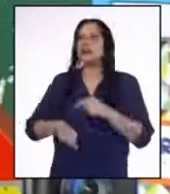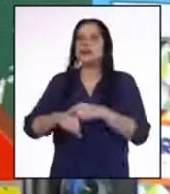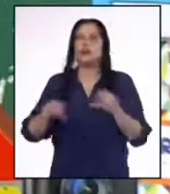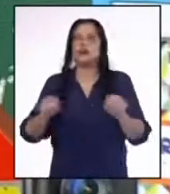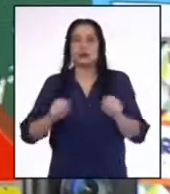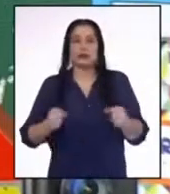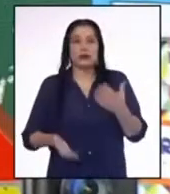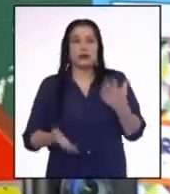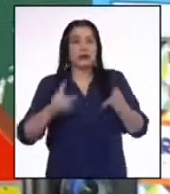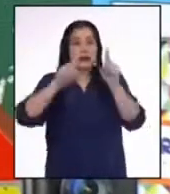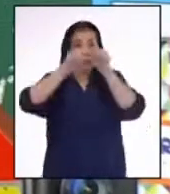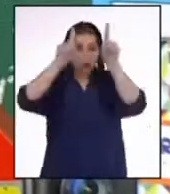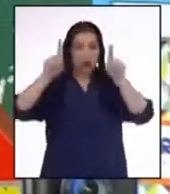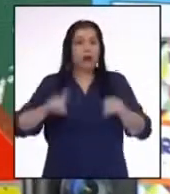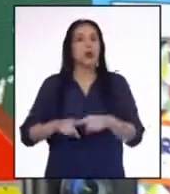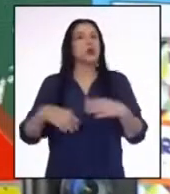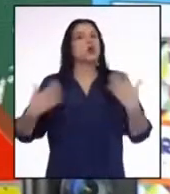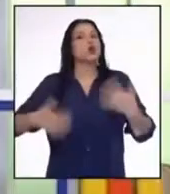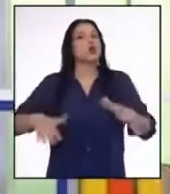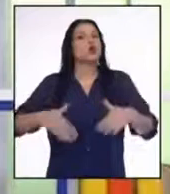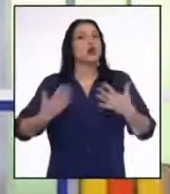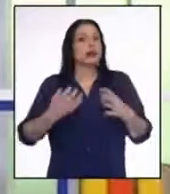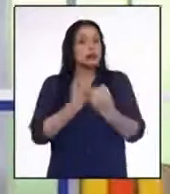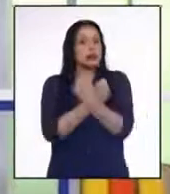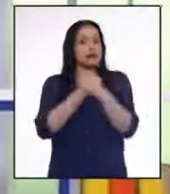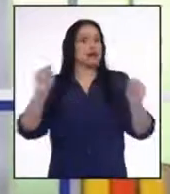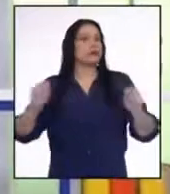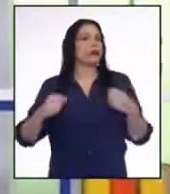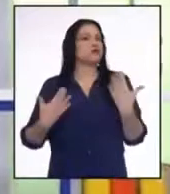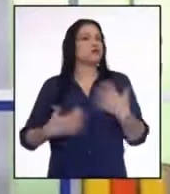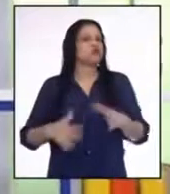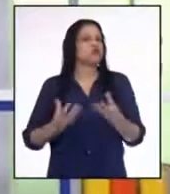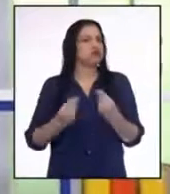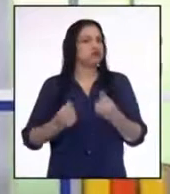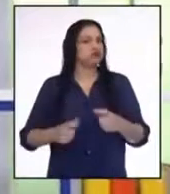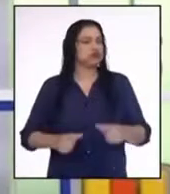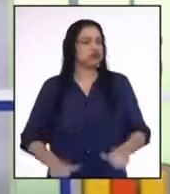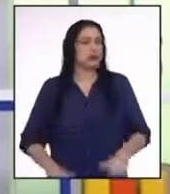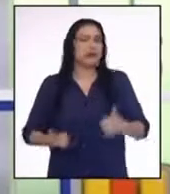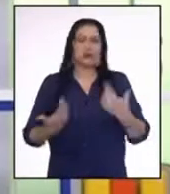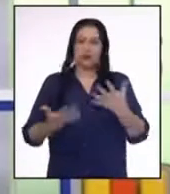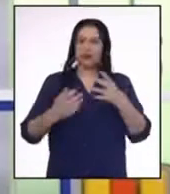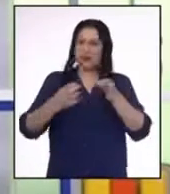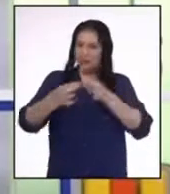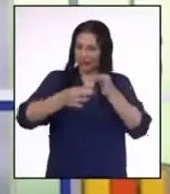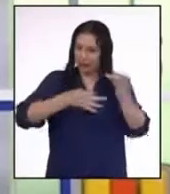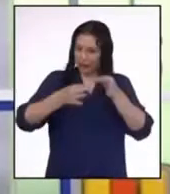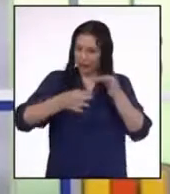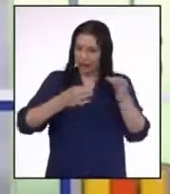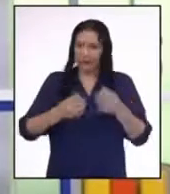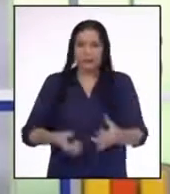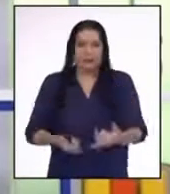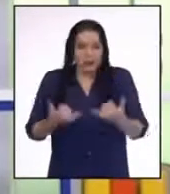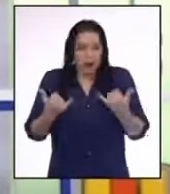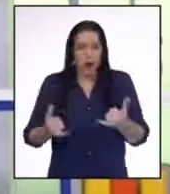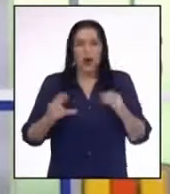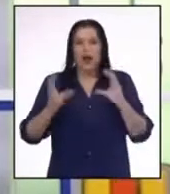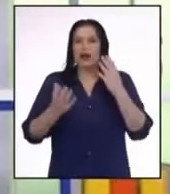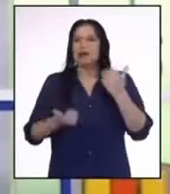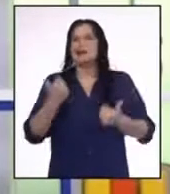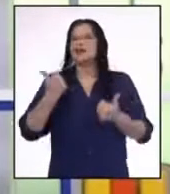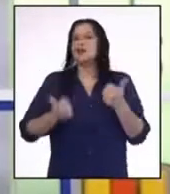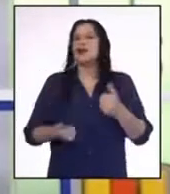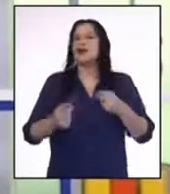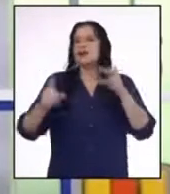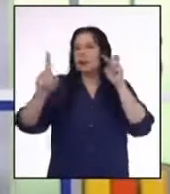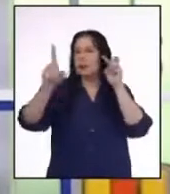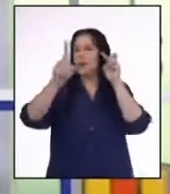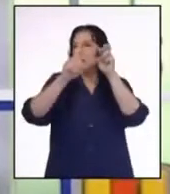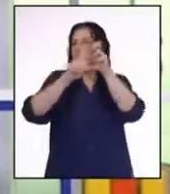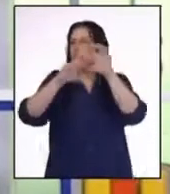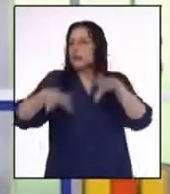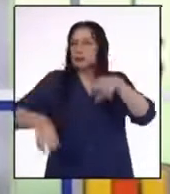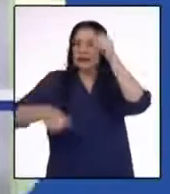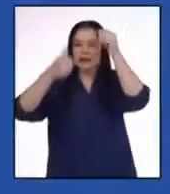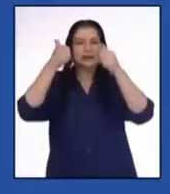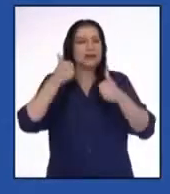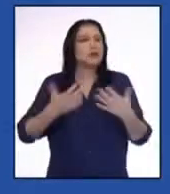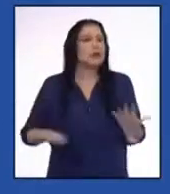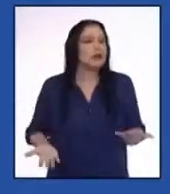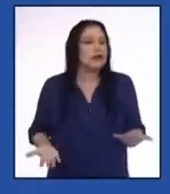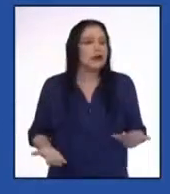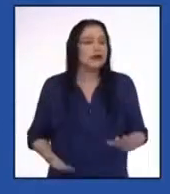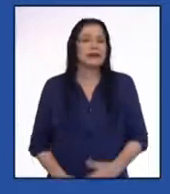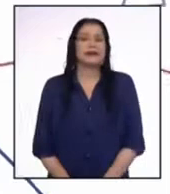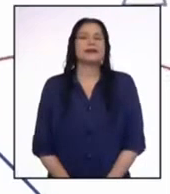Un cartel podría salvar muchas vidas. Entonces, con este preámbulo, el presente programa tiene como propósito de